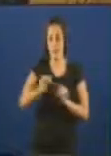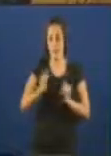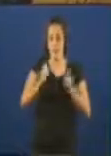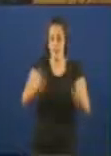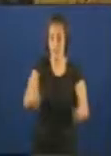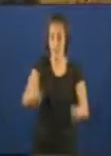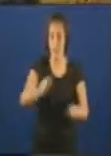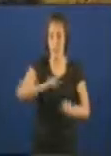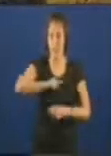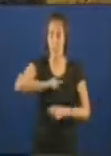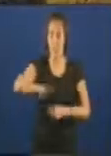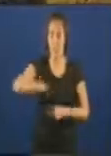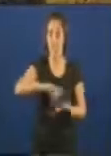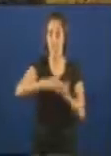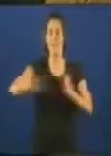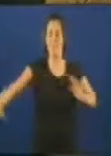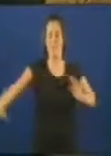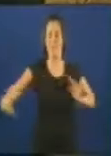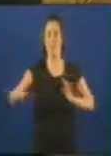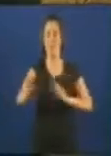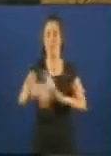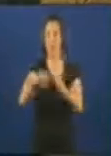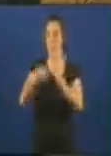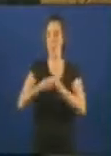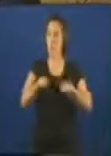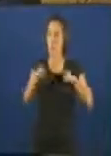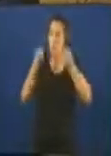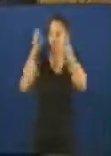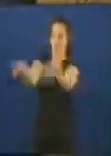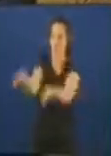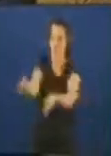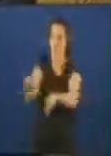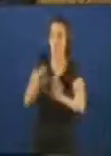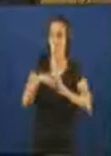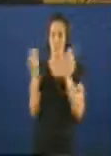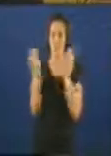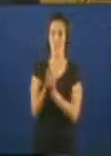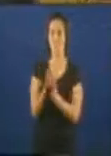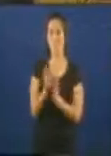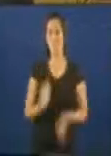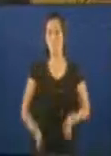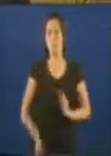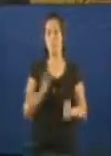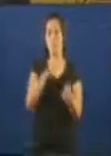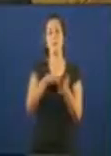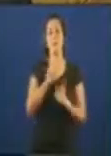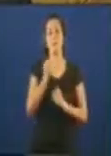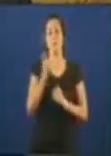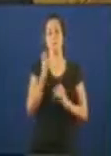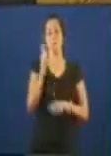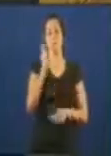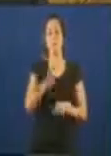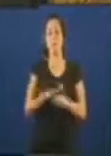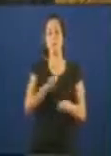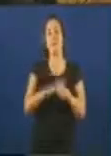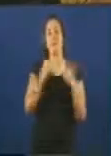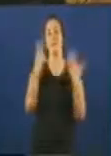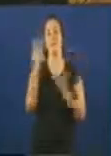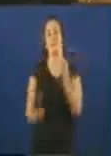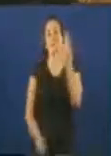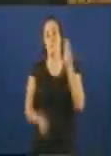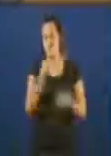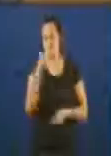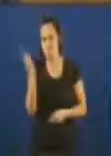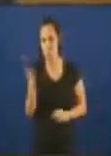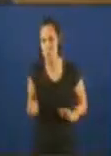la transferencia tecnológica completa. El Universal de México, martes 7 de maio. Maravilloso. Esta